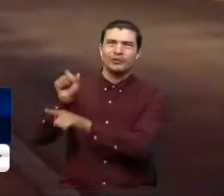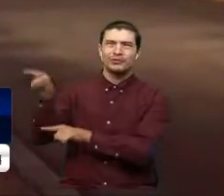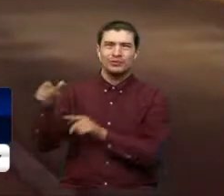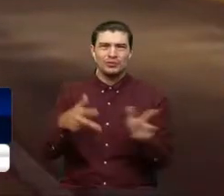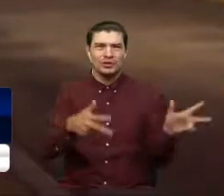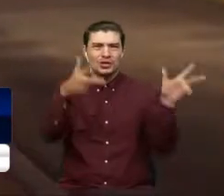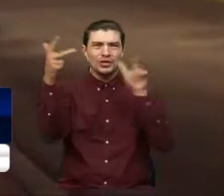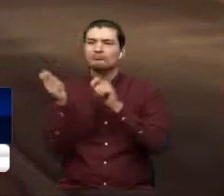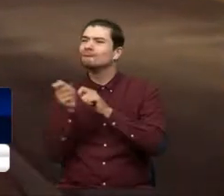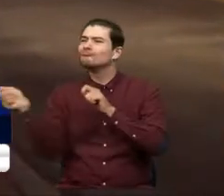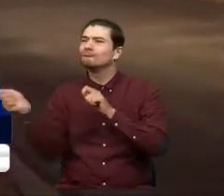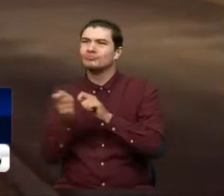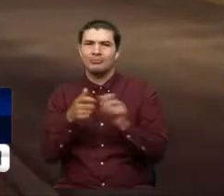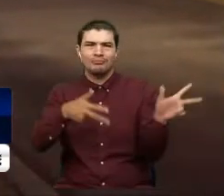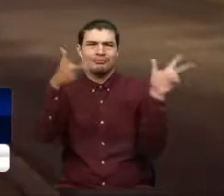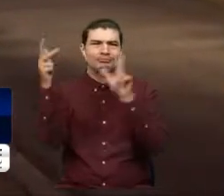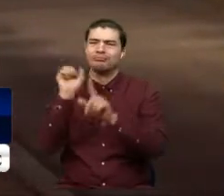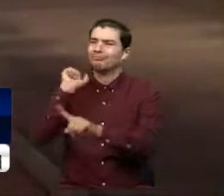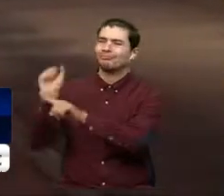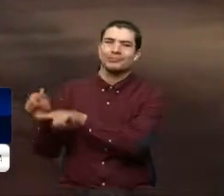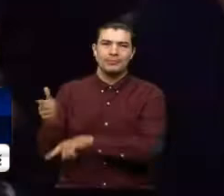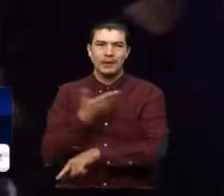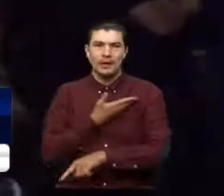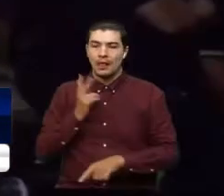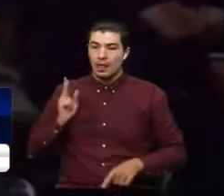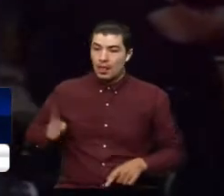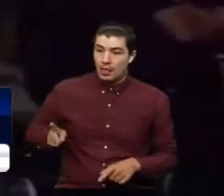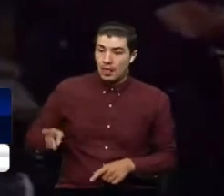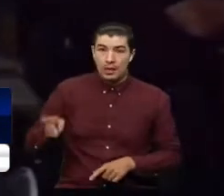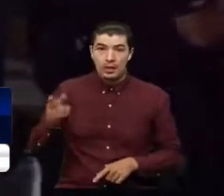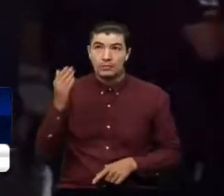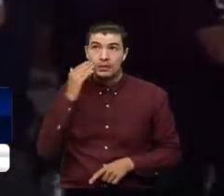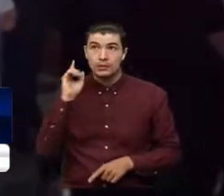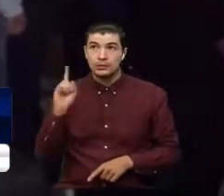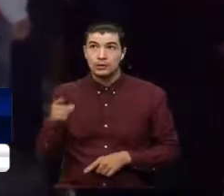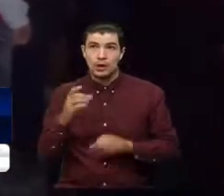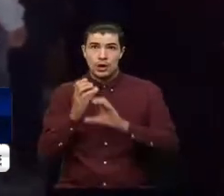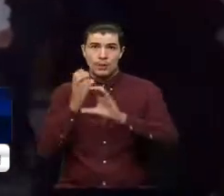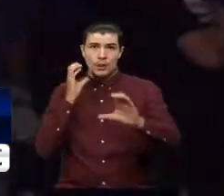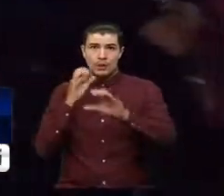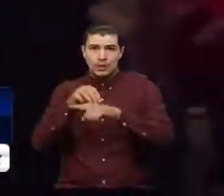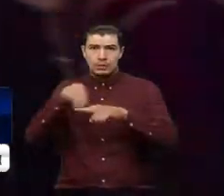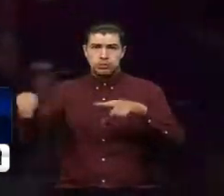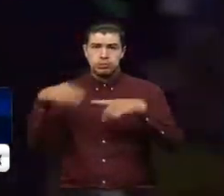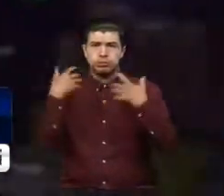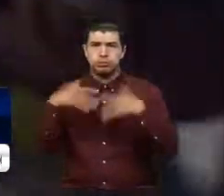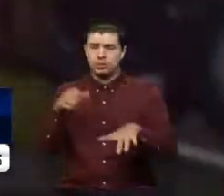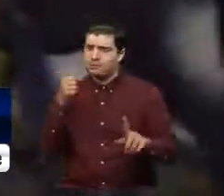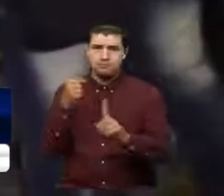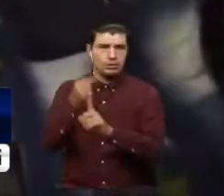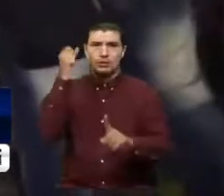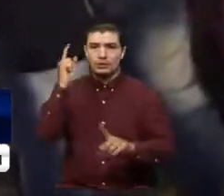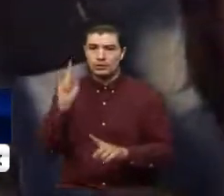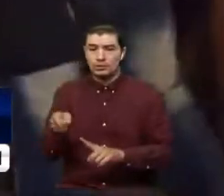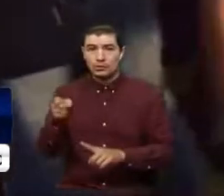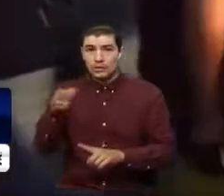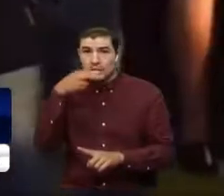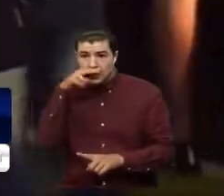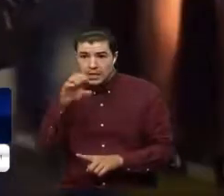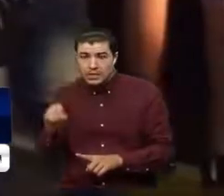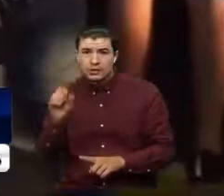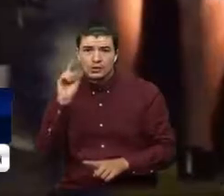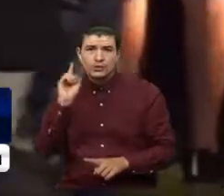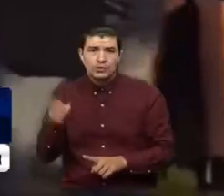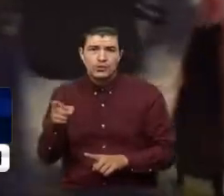a tan solo pocos metros en el momento de cruzar el carril exclusivo un bus de metro línea arrolla a uno de los pequeños en el accidente el